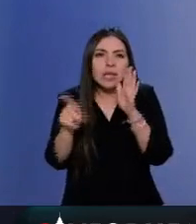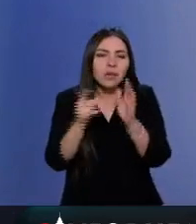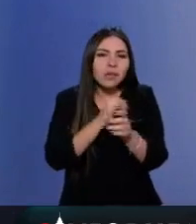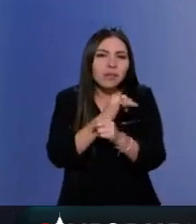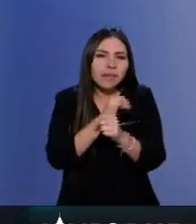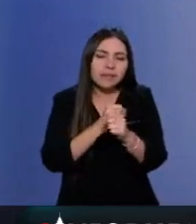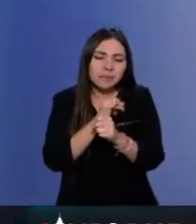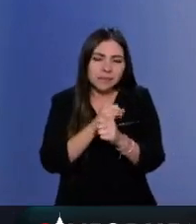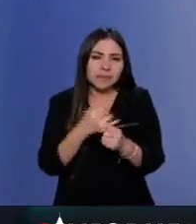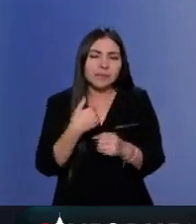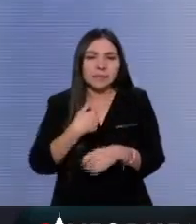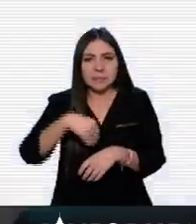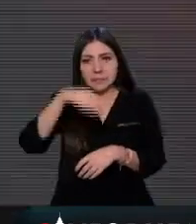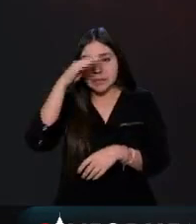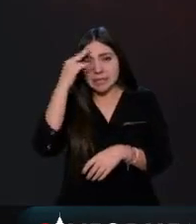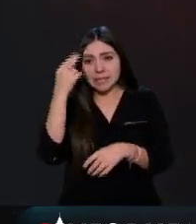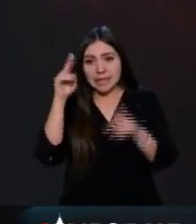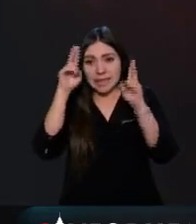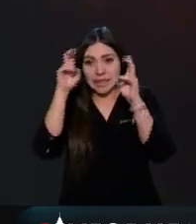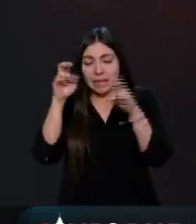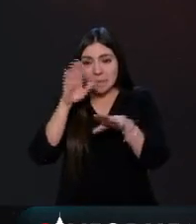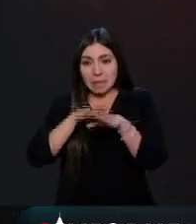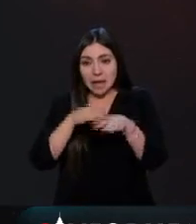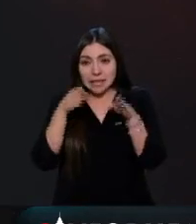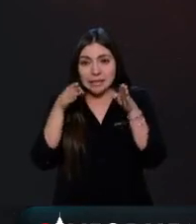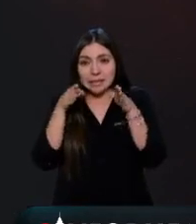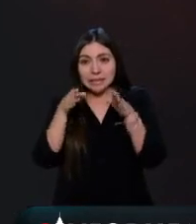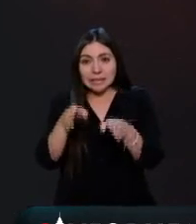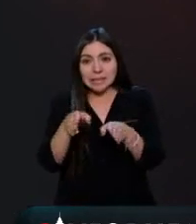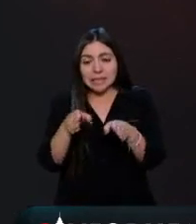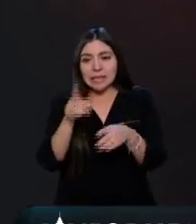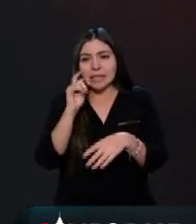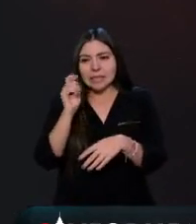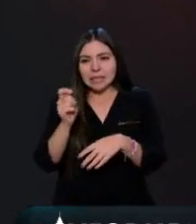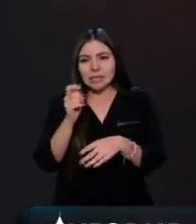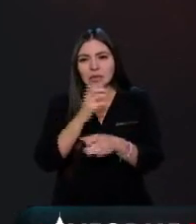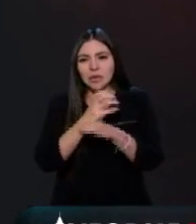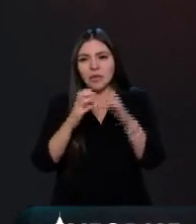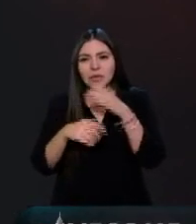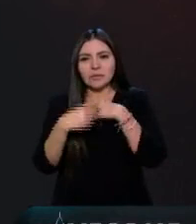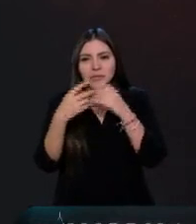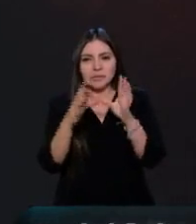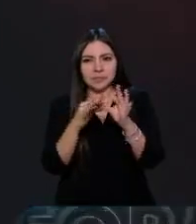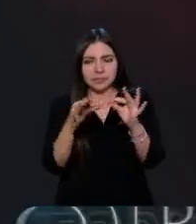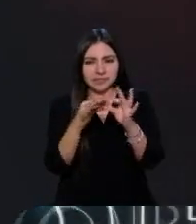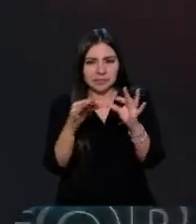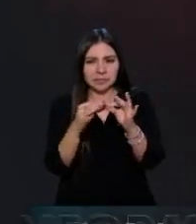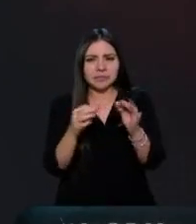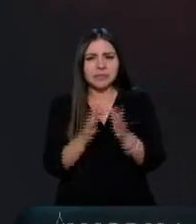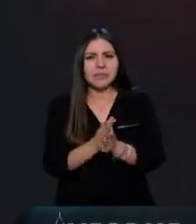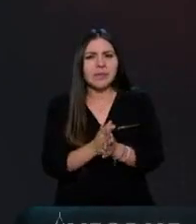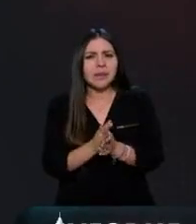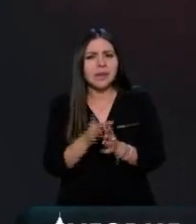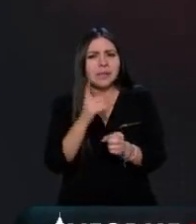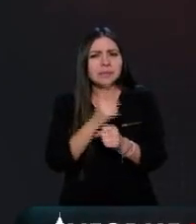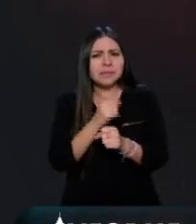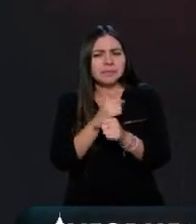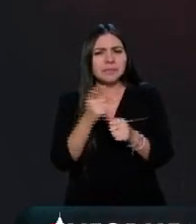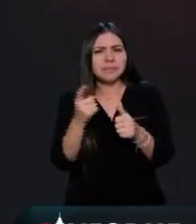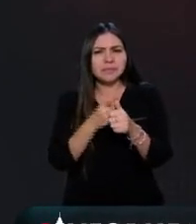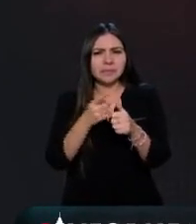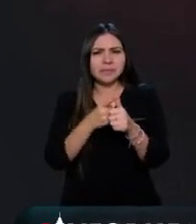que centrar el tema es en algunas cosas que quiero mencionar. La primera es, ¿cómo es posible que